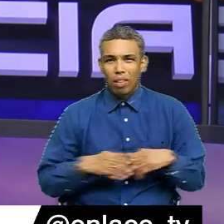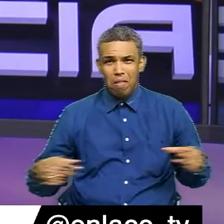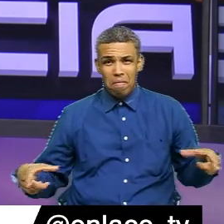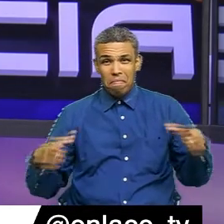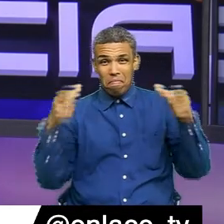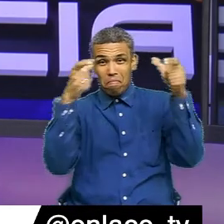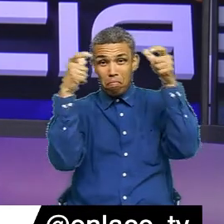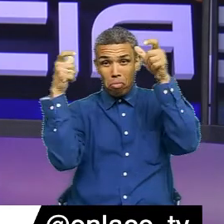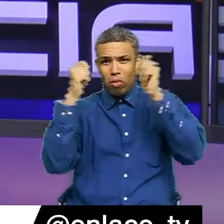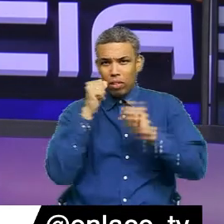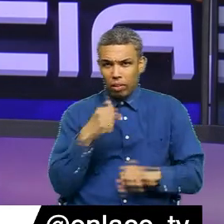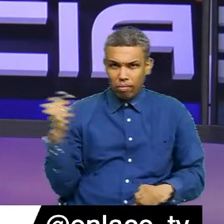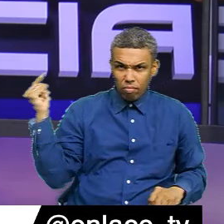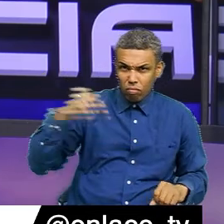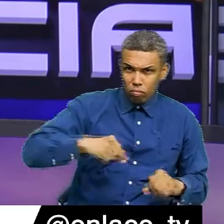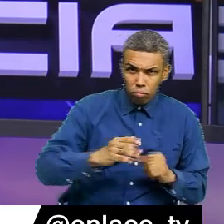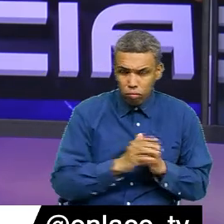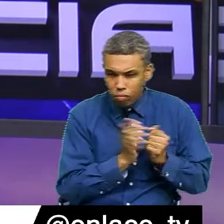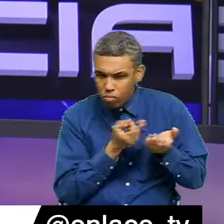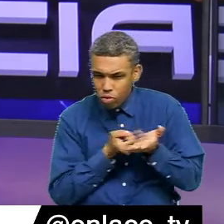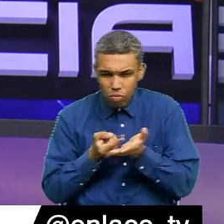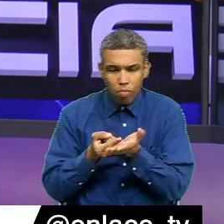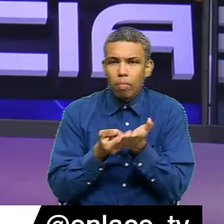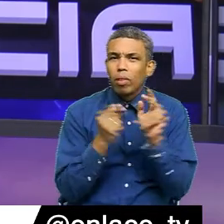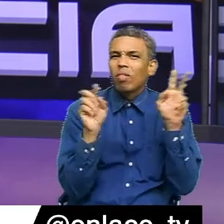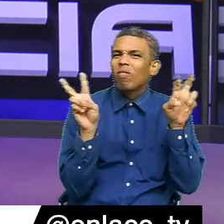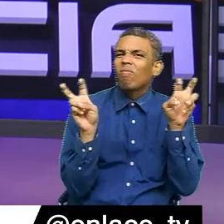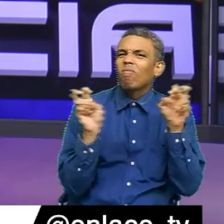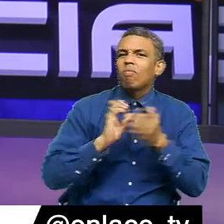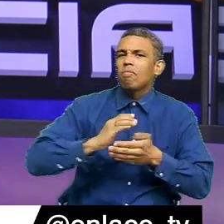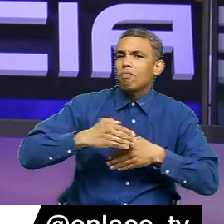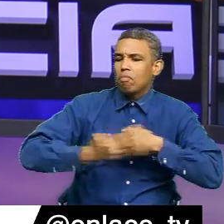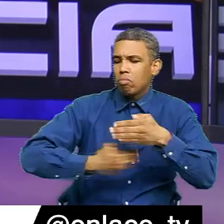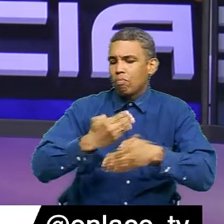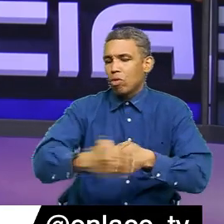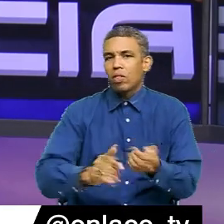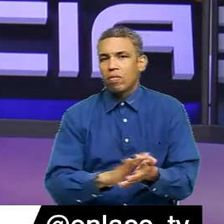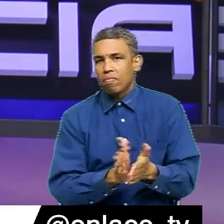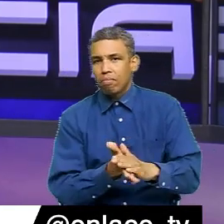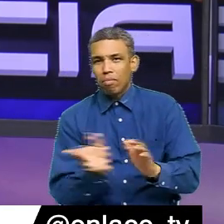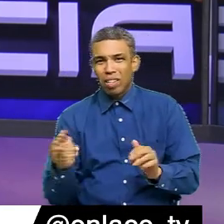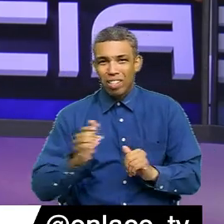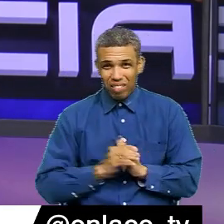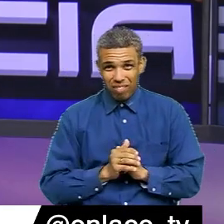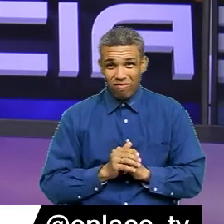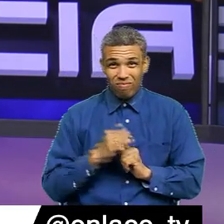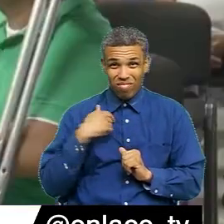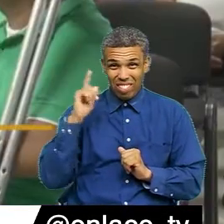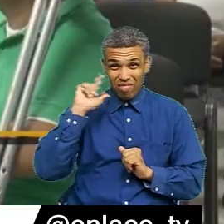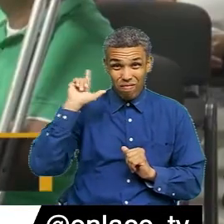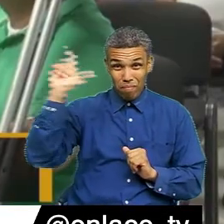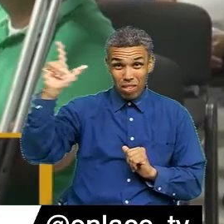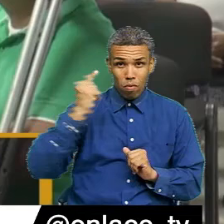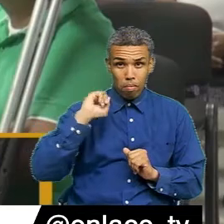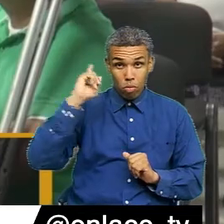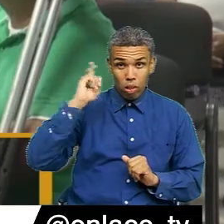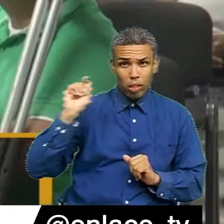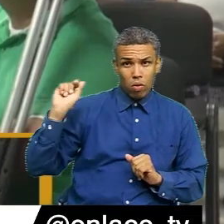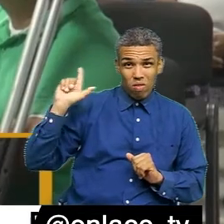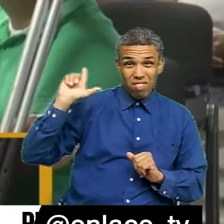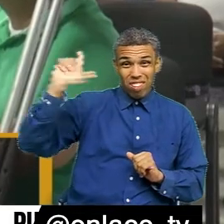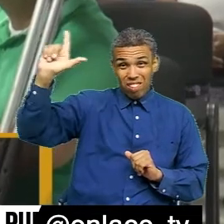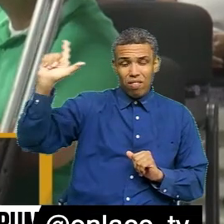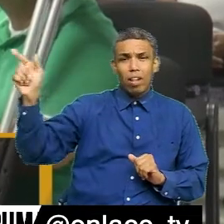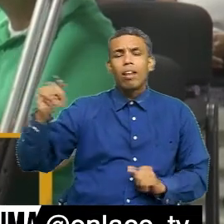Víctimas, Paz y Postconflicto. La comisión la preside el senador Juan Manuel Galán Pachón. Sesiona en Barranca Bermeja la Comisión